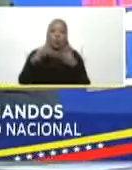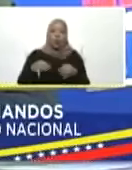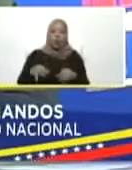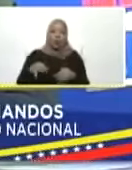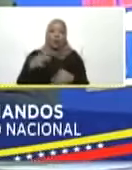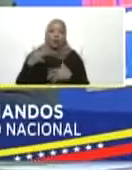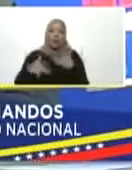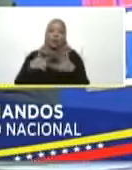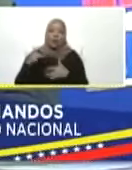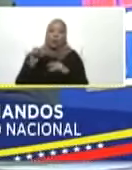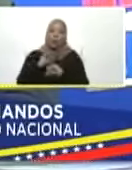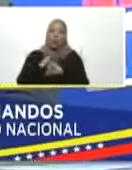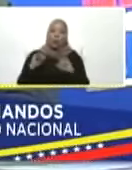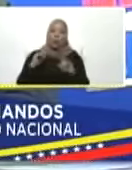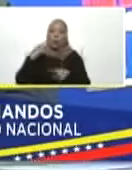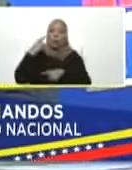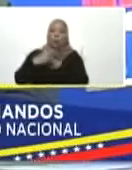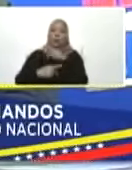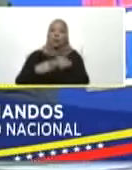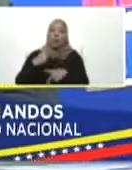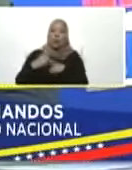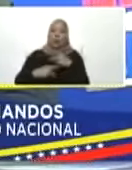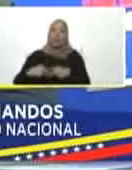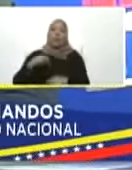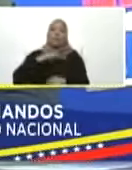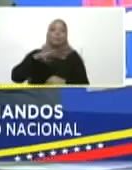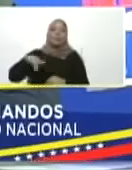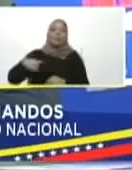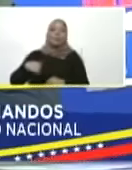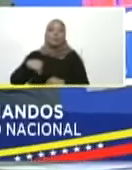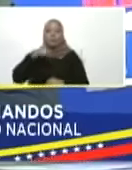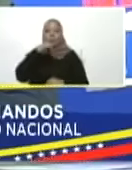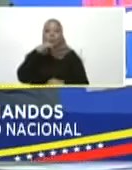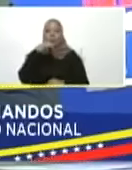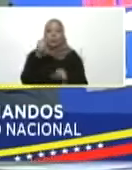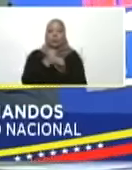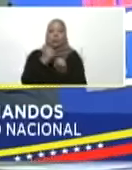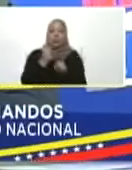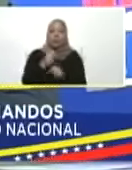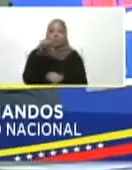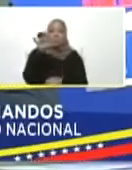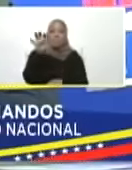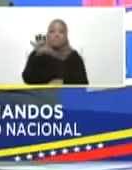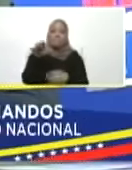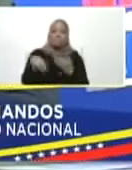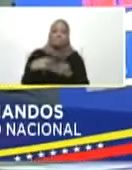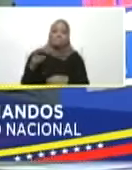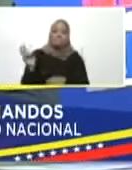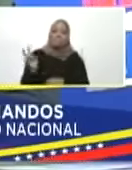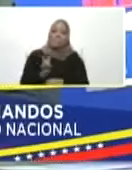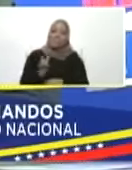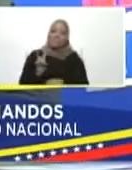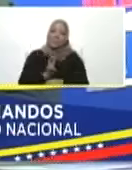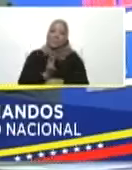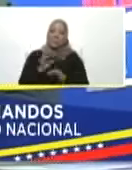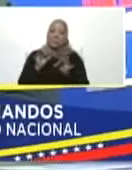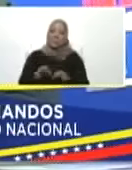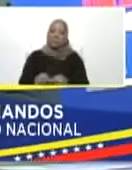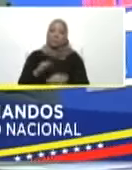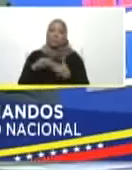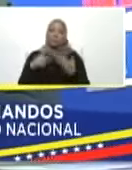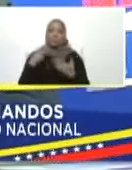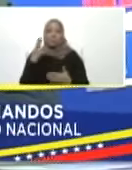de un proceso de recuperación de la patria para las venezolanas y para los